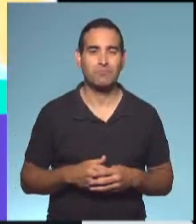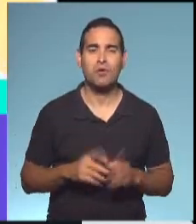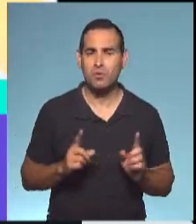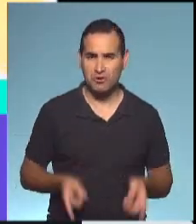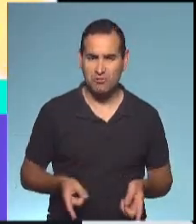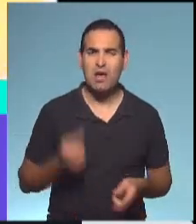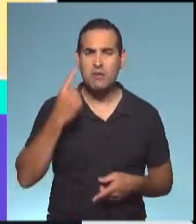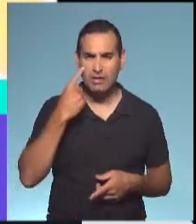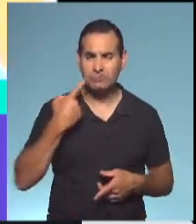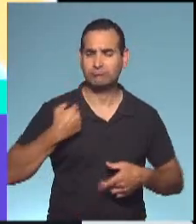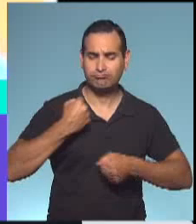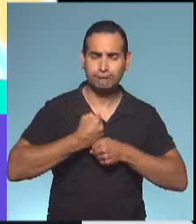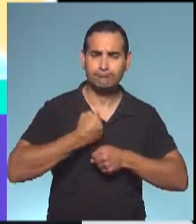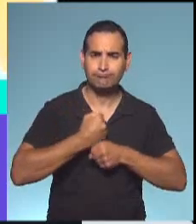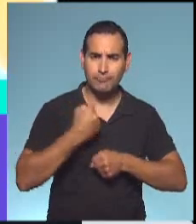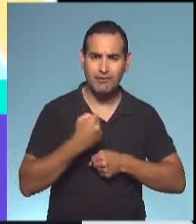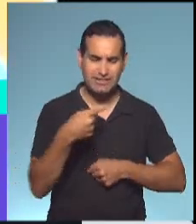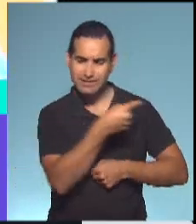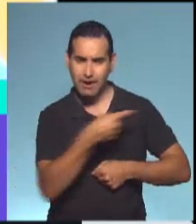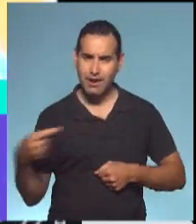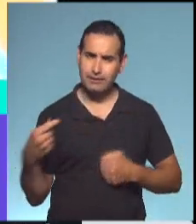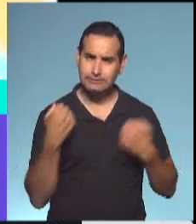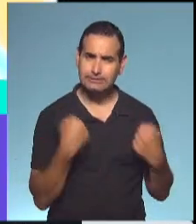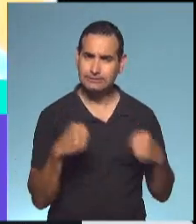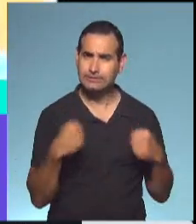yo pienso que con el trabajo en la semana